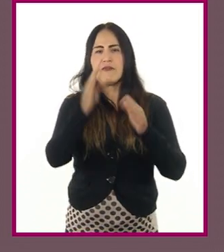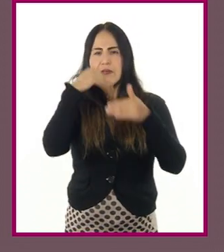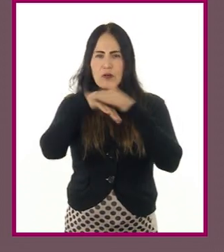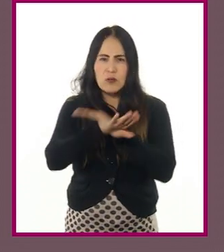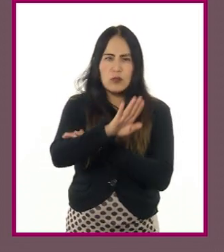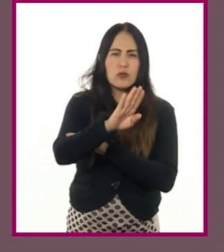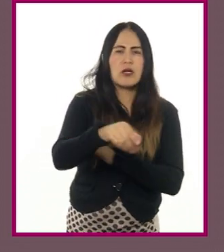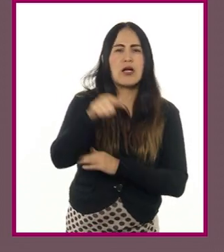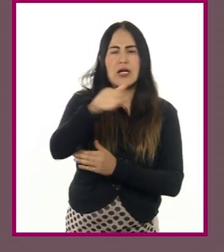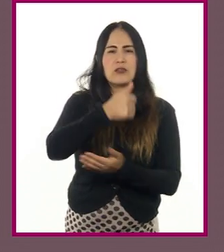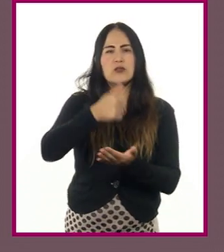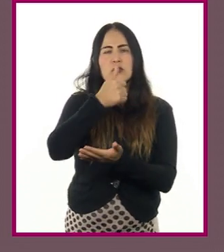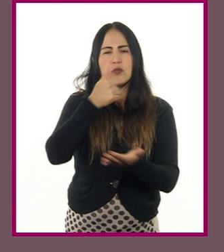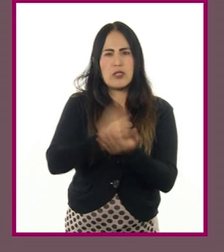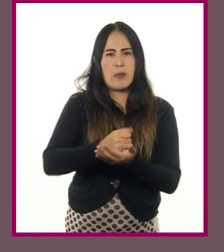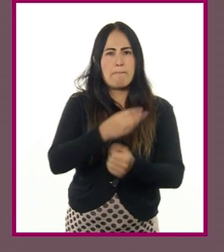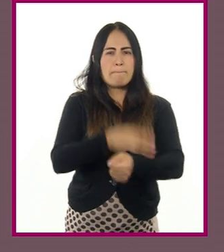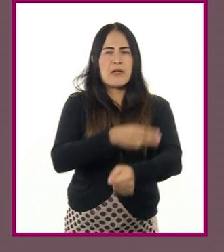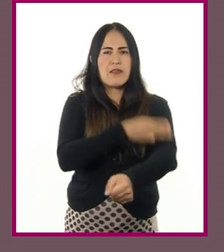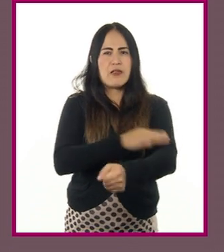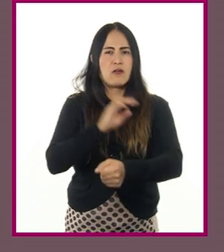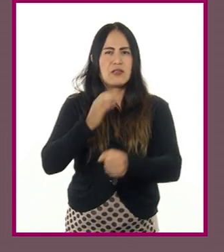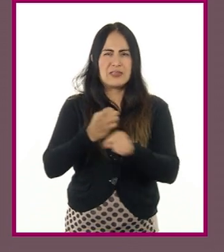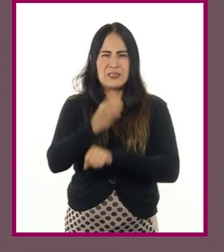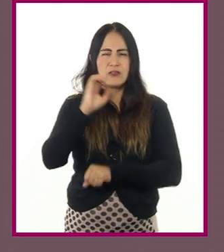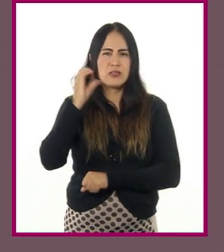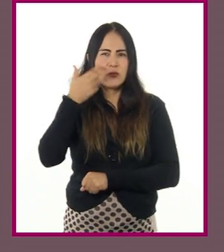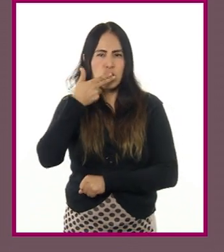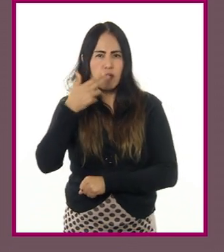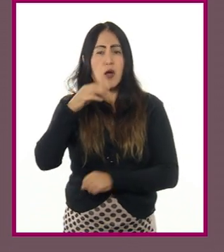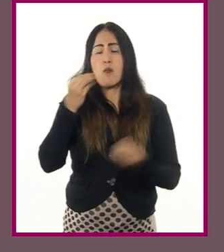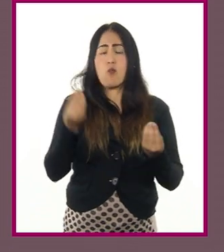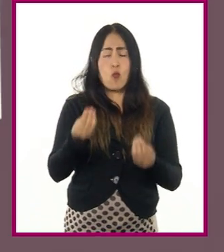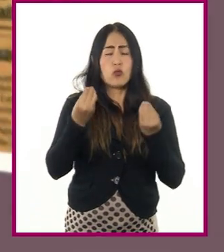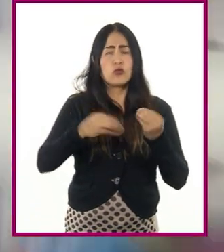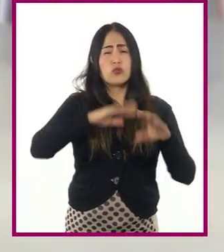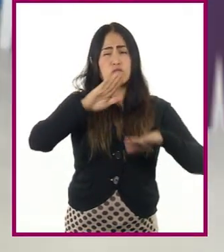Ciudad Madera en Chihuahua. La mayoría murieron en el ataque.